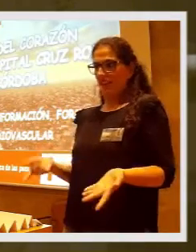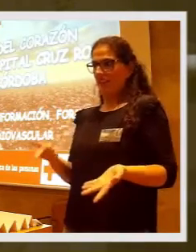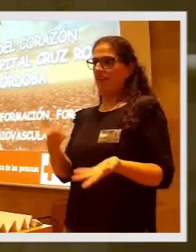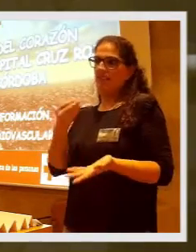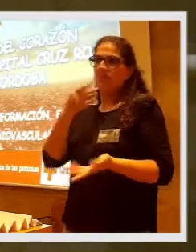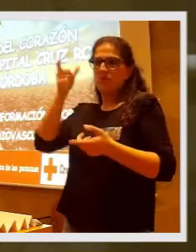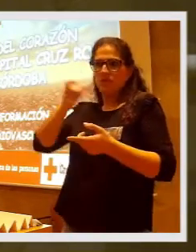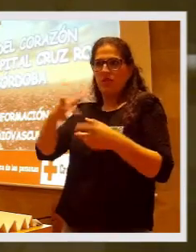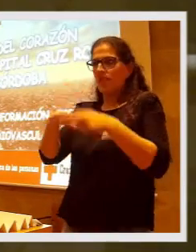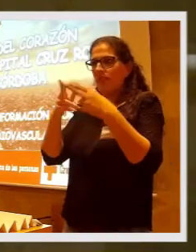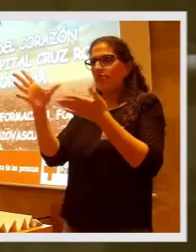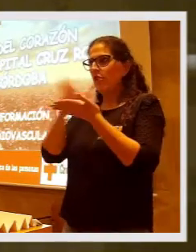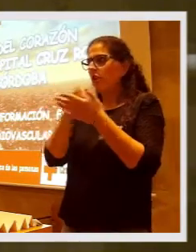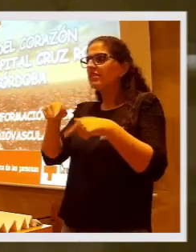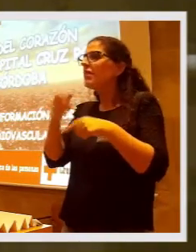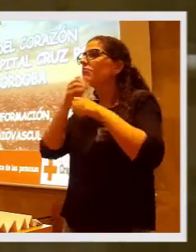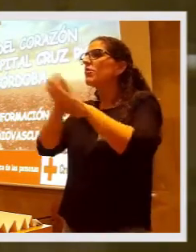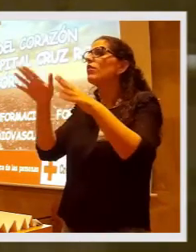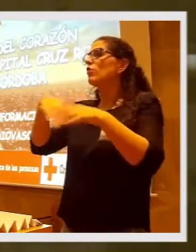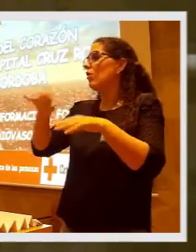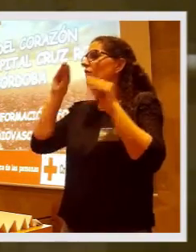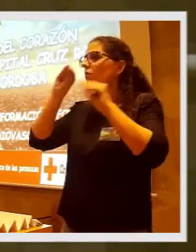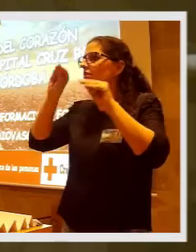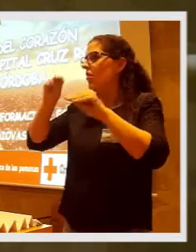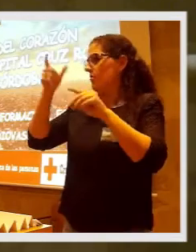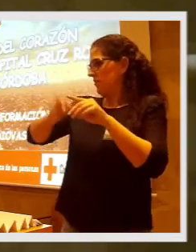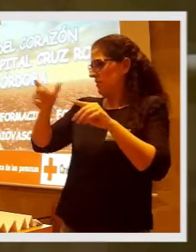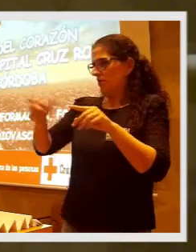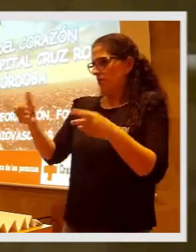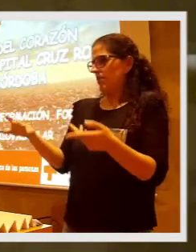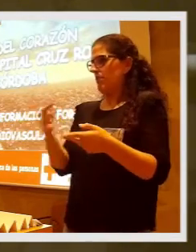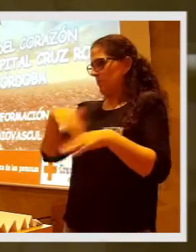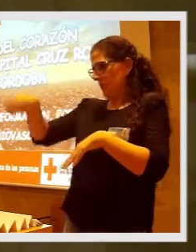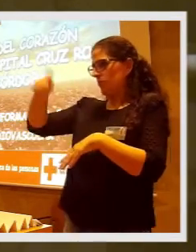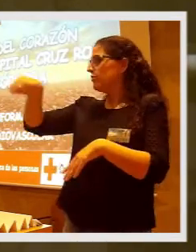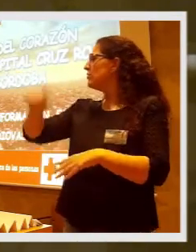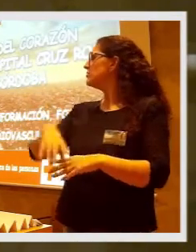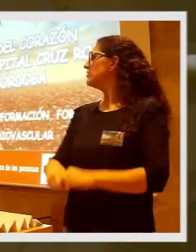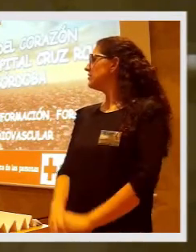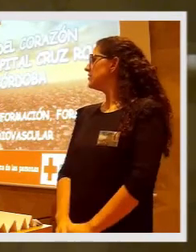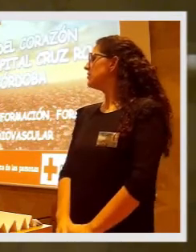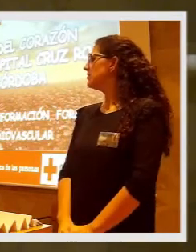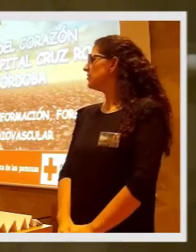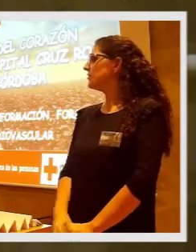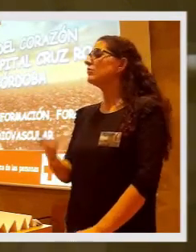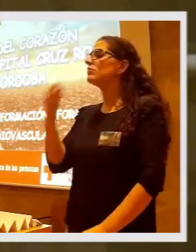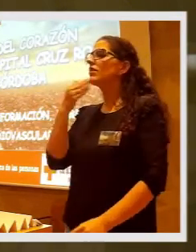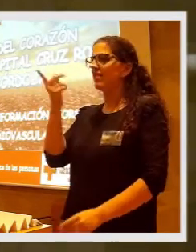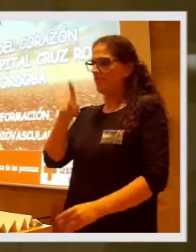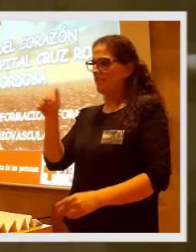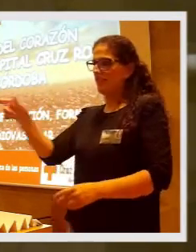sentido y para vosotros va dirigido toda la formación y toda la información que os podamos dar. Quería dar las gracias también a Noelia